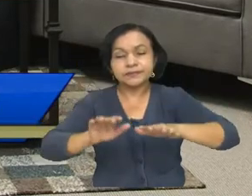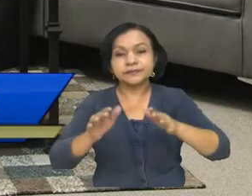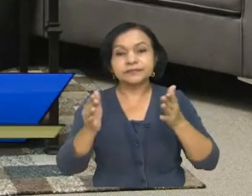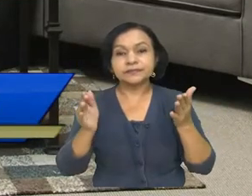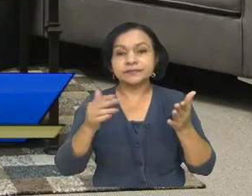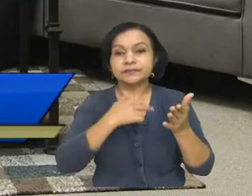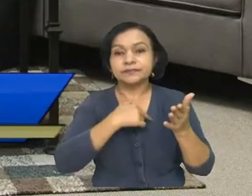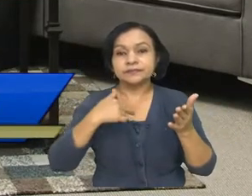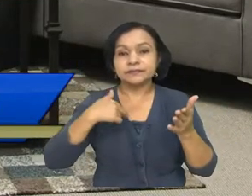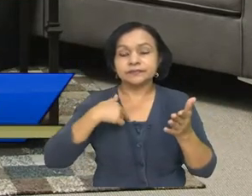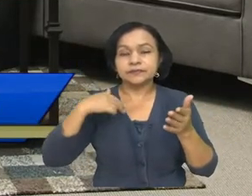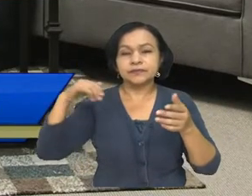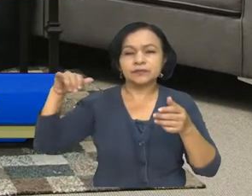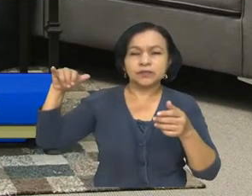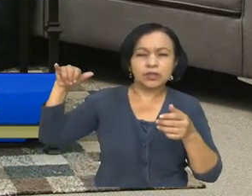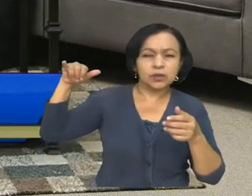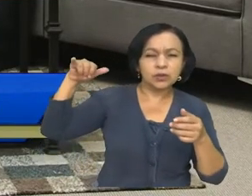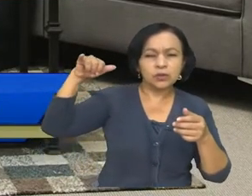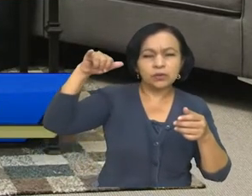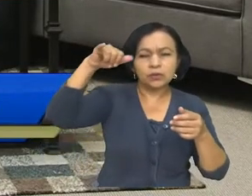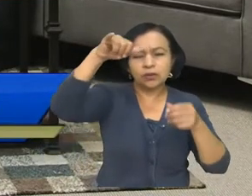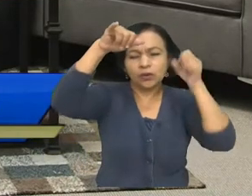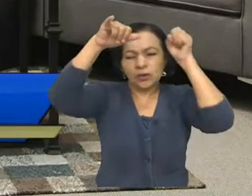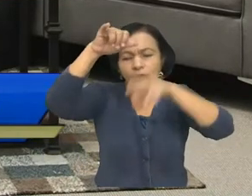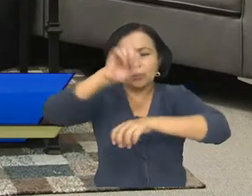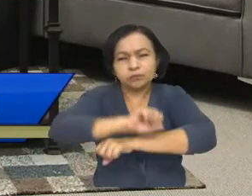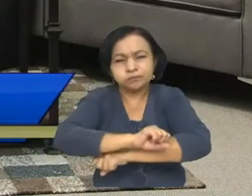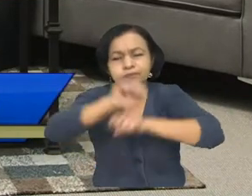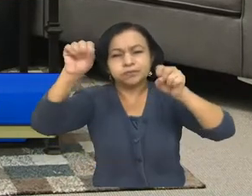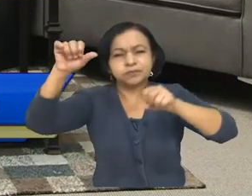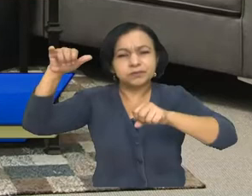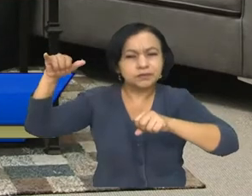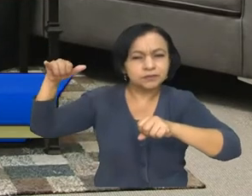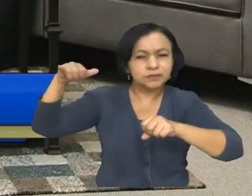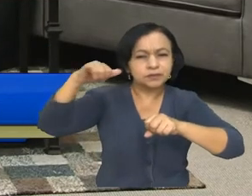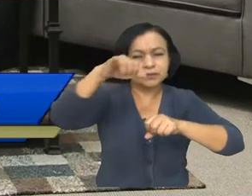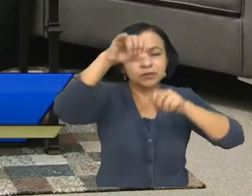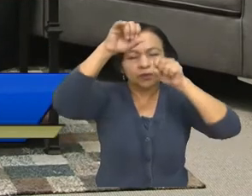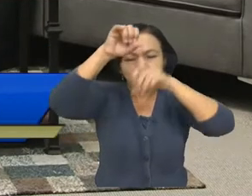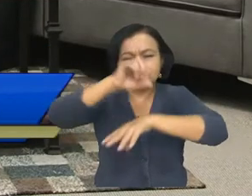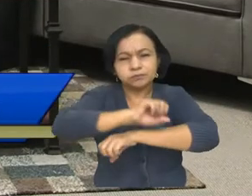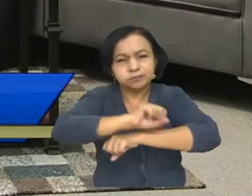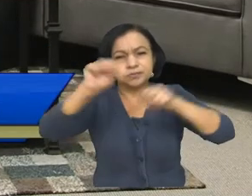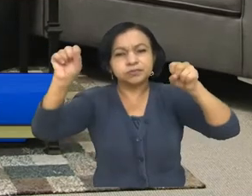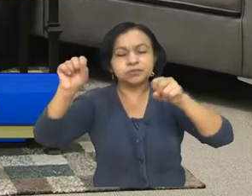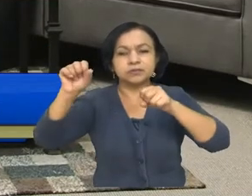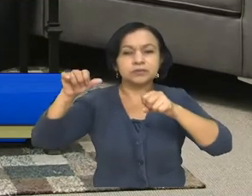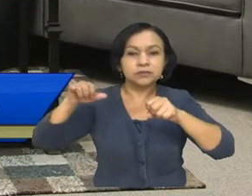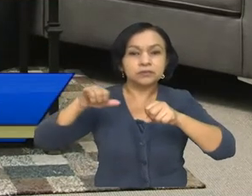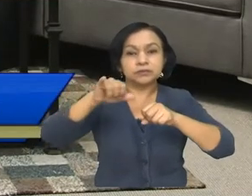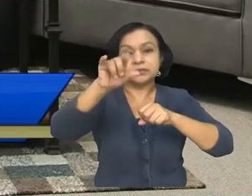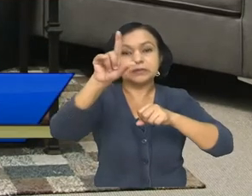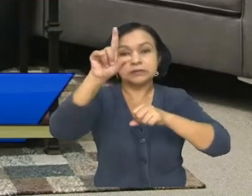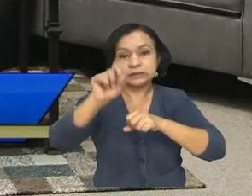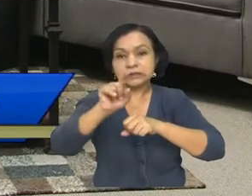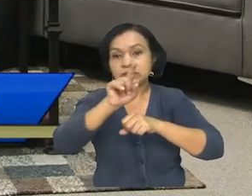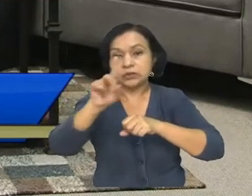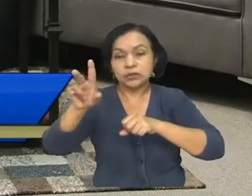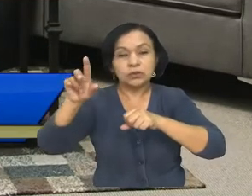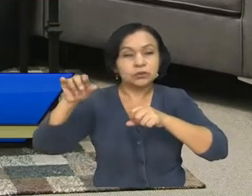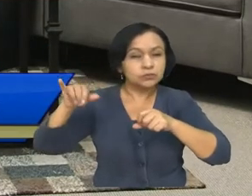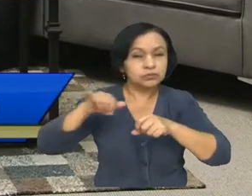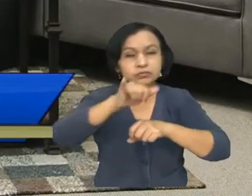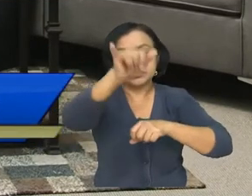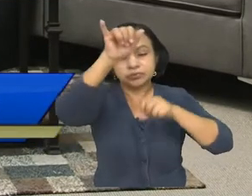Y comenzó un bombardeo como de tal vez entre 10 o 12 aviones, helicópteros, push and